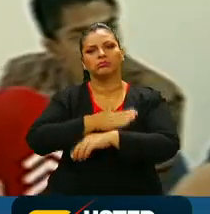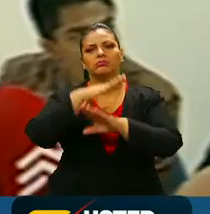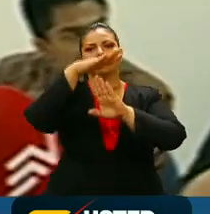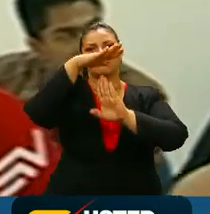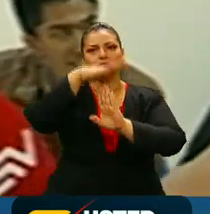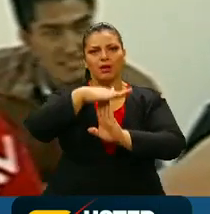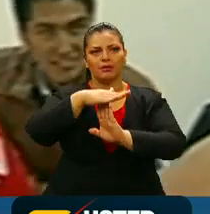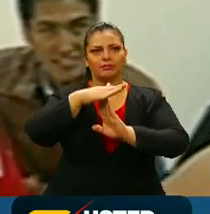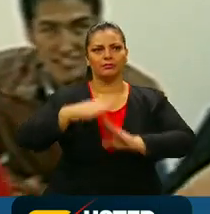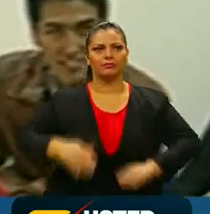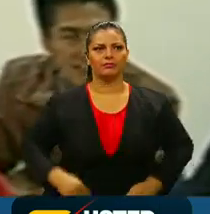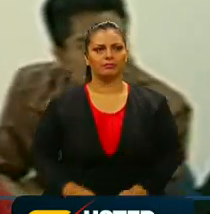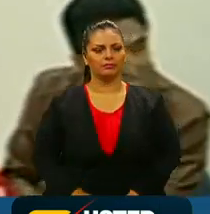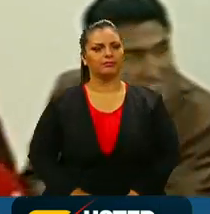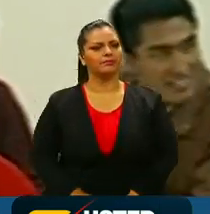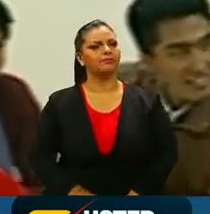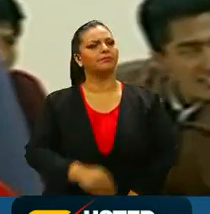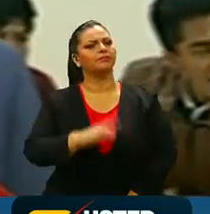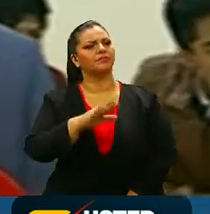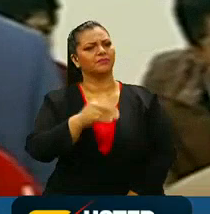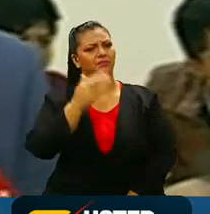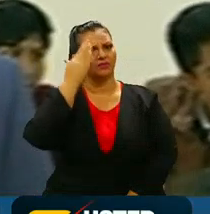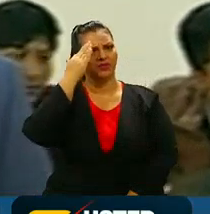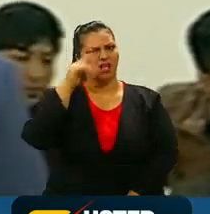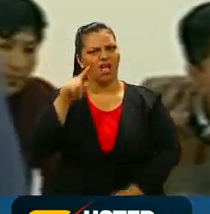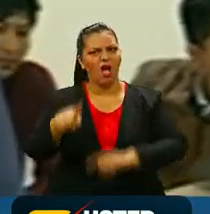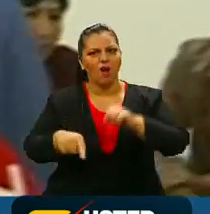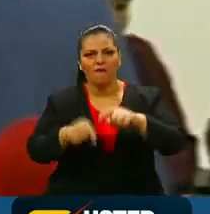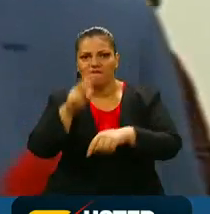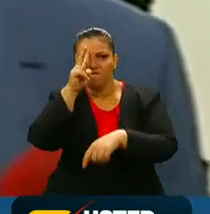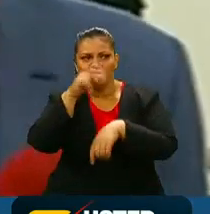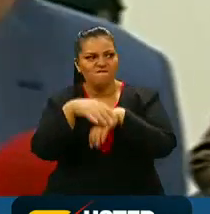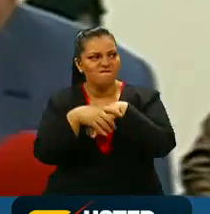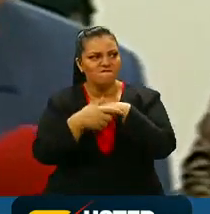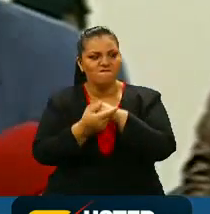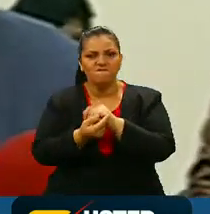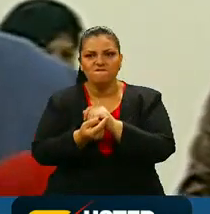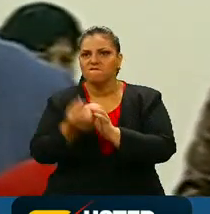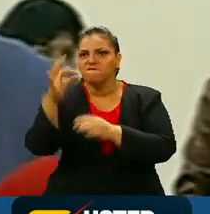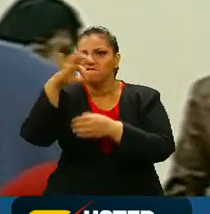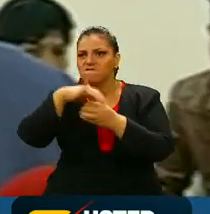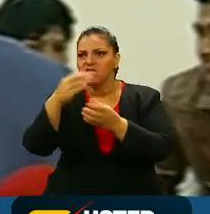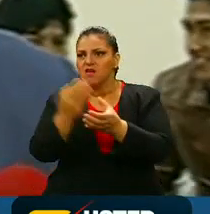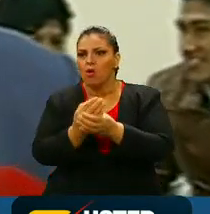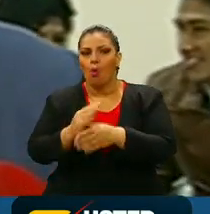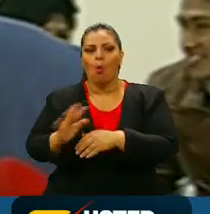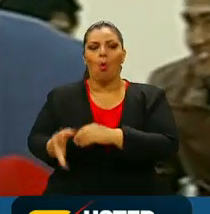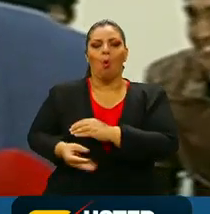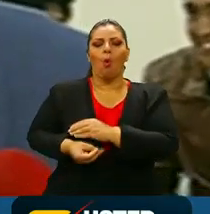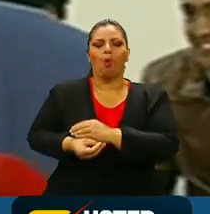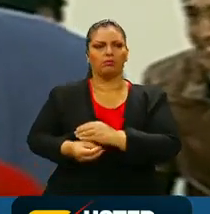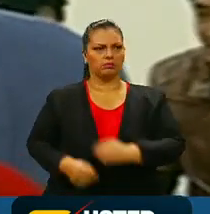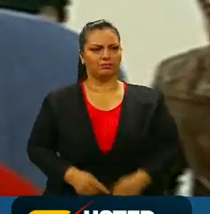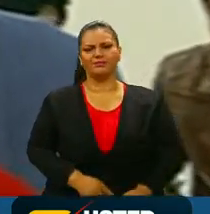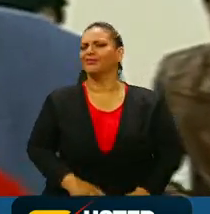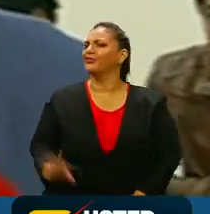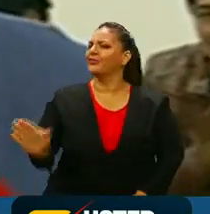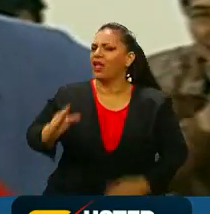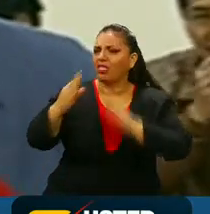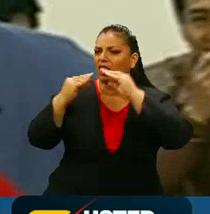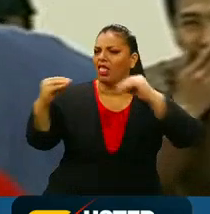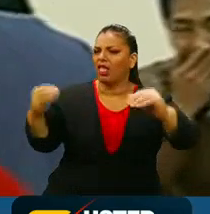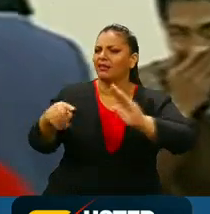seguros. ¿Y qué decir de esos rumores de posibles fraudes, de tantas denuncias que se ha dado en estos días?